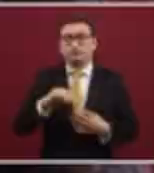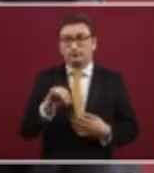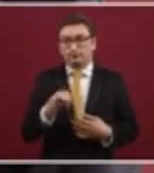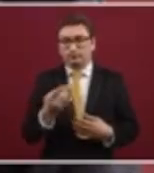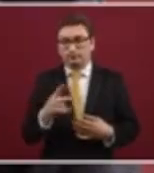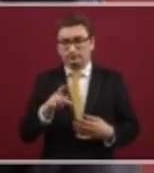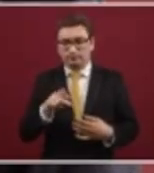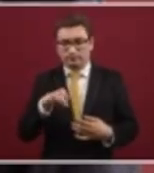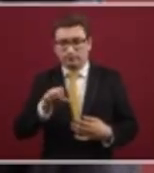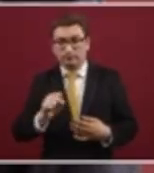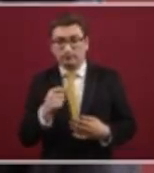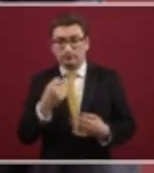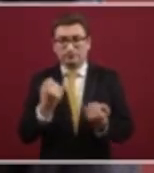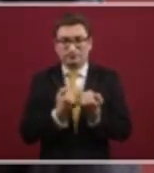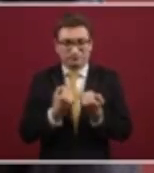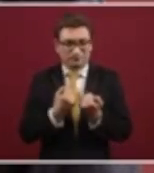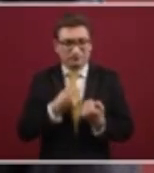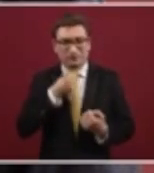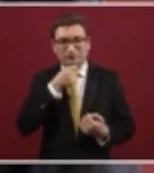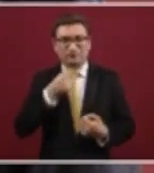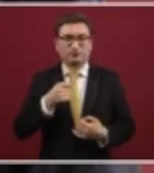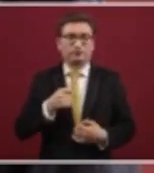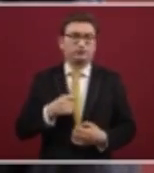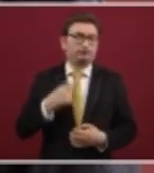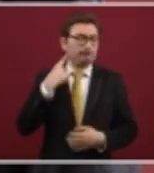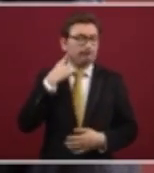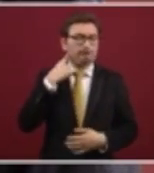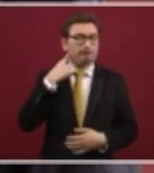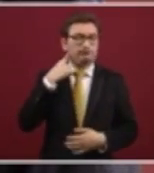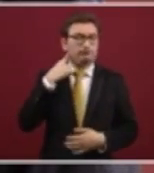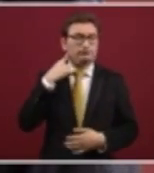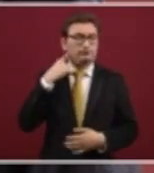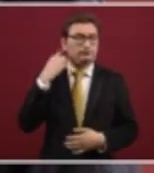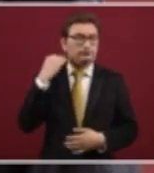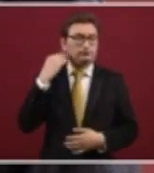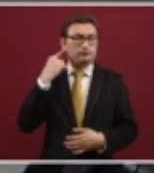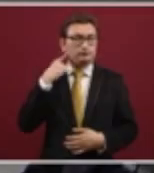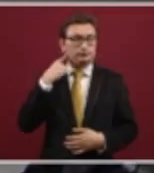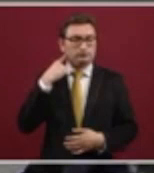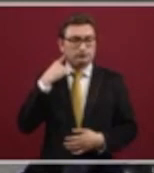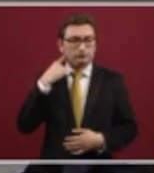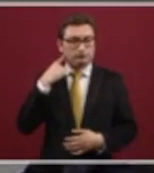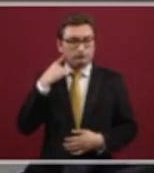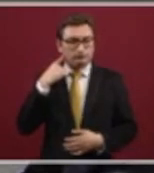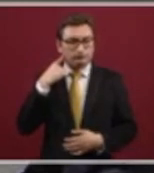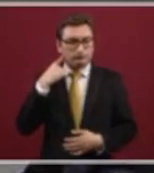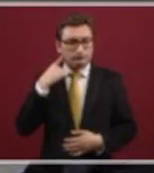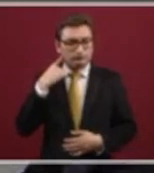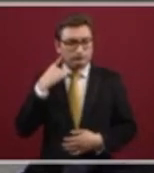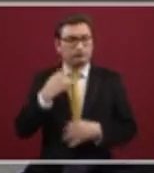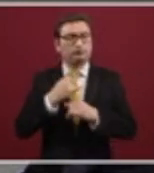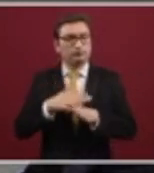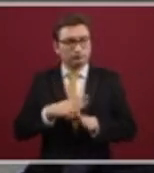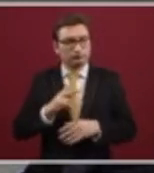mundiales de valor, su internacionalización. Es fundamental la innovación tecnológica